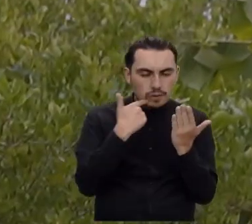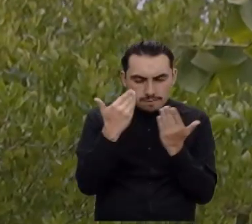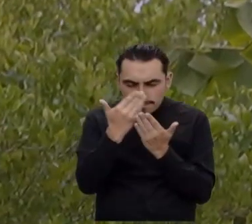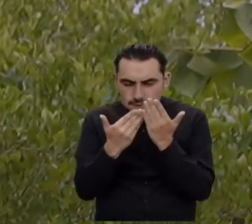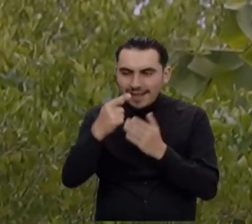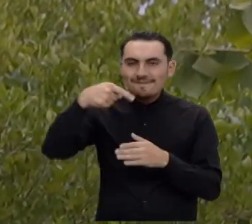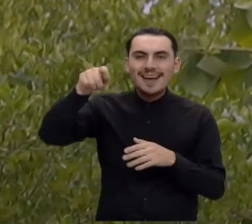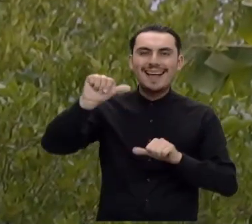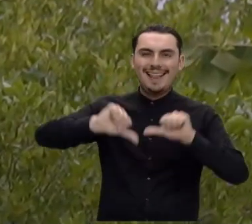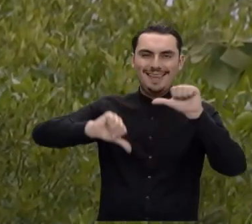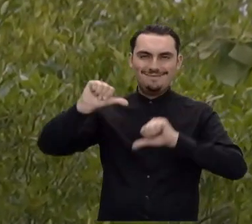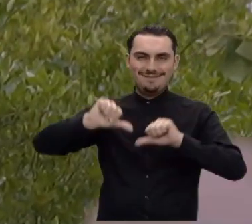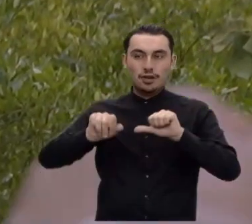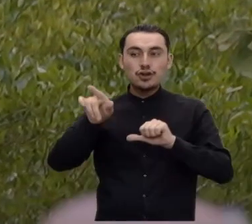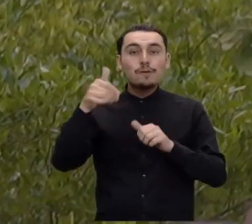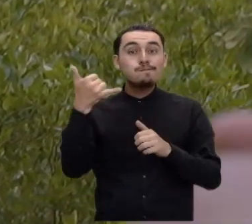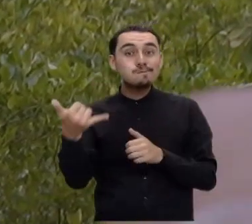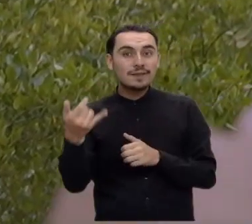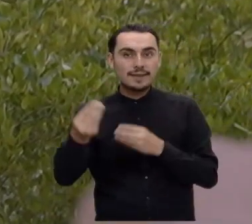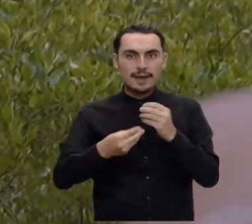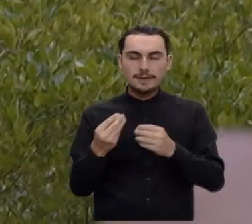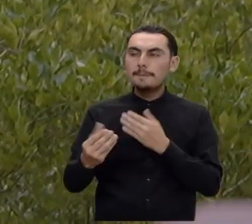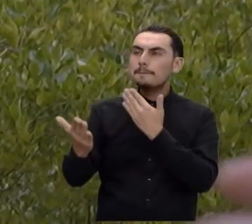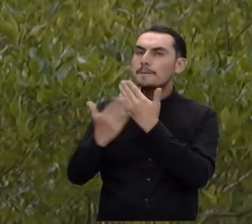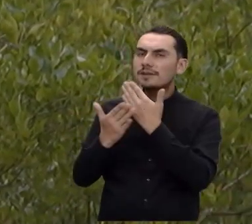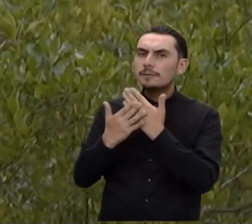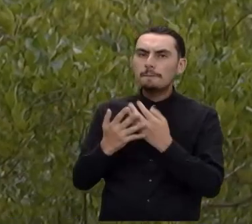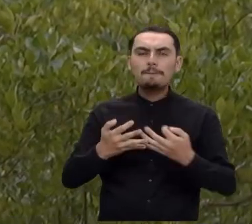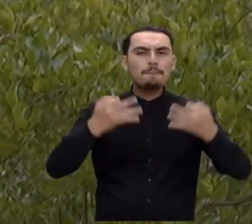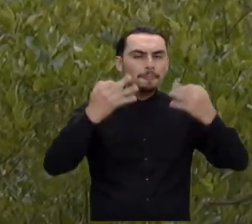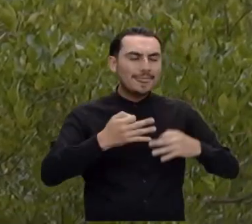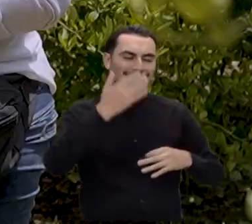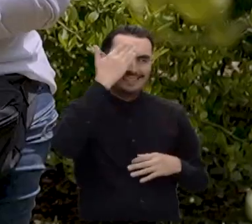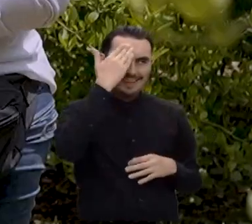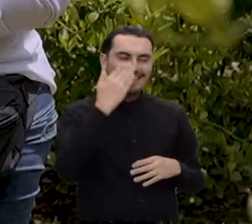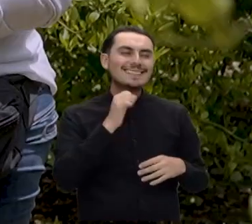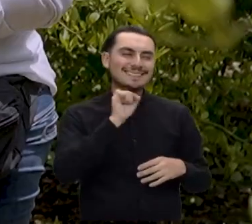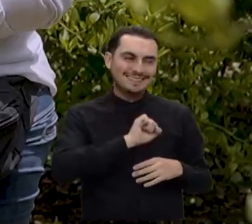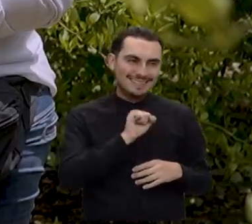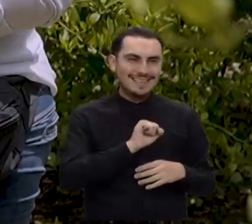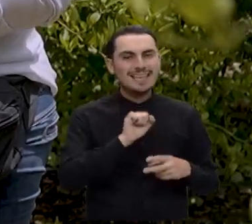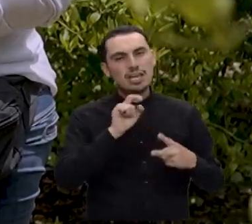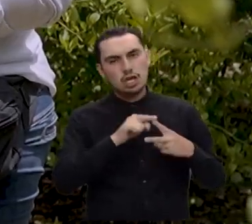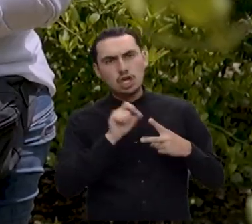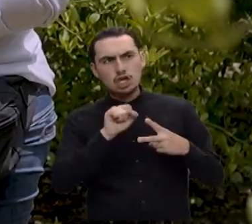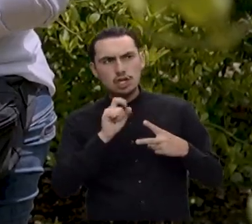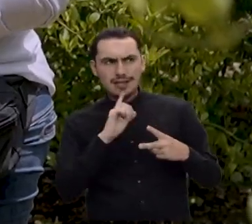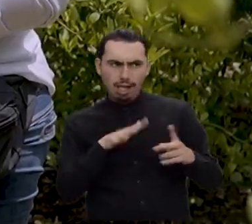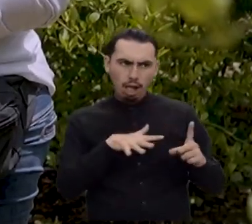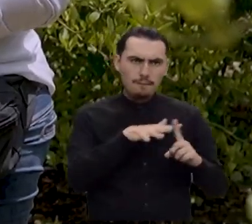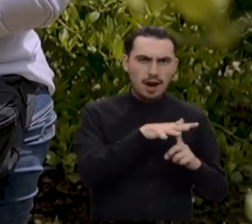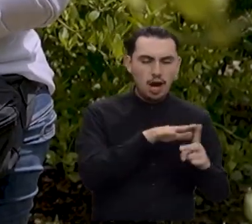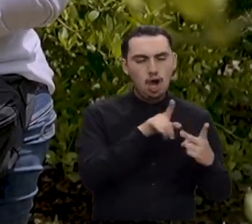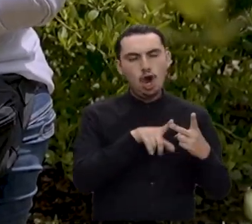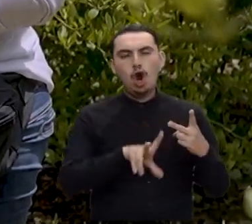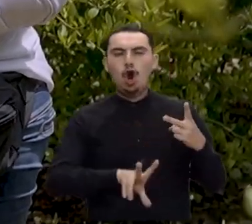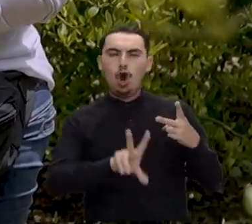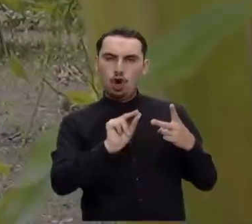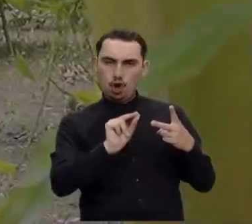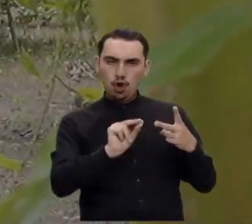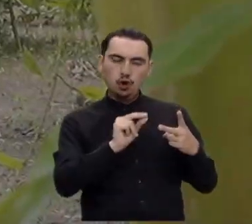para enviarlos al laboratorio, y en laboratorio nos puedan dar como resultado si tienen dentro de su tracto